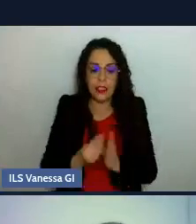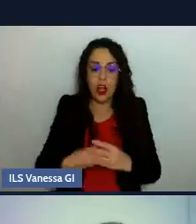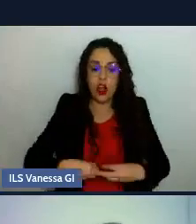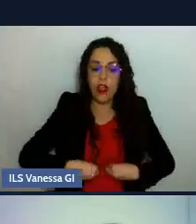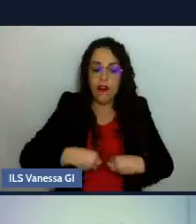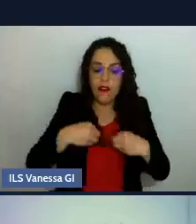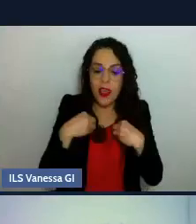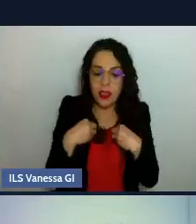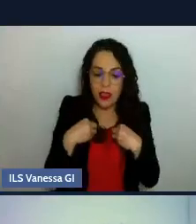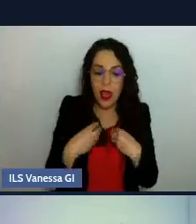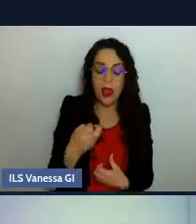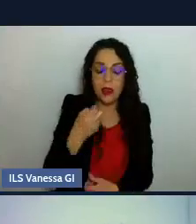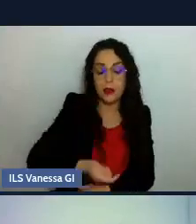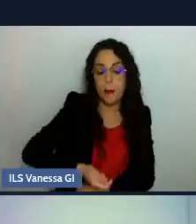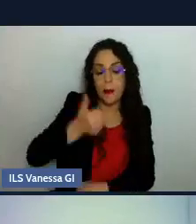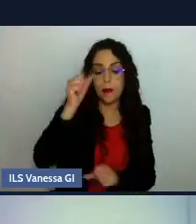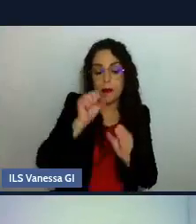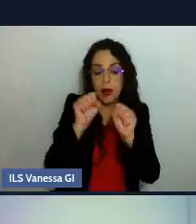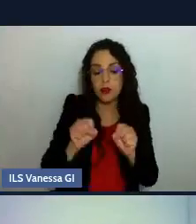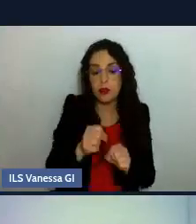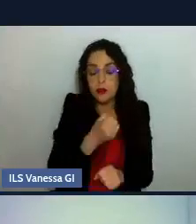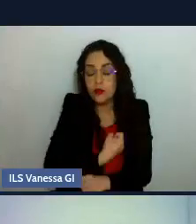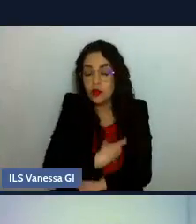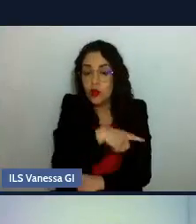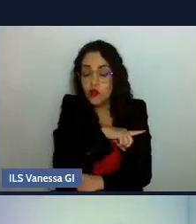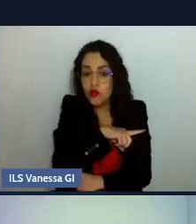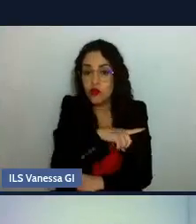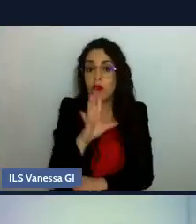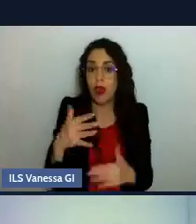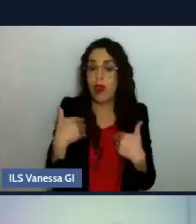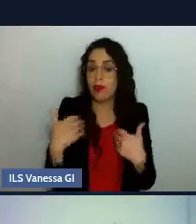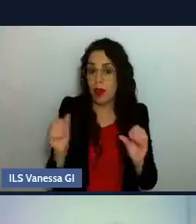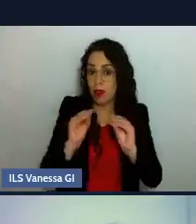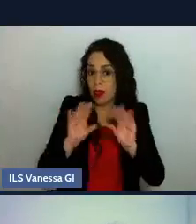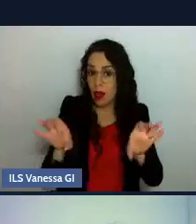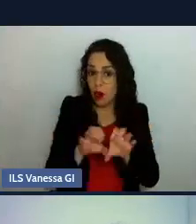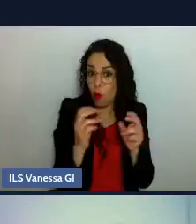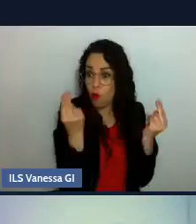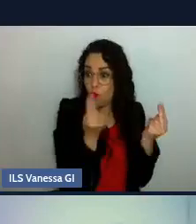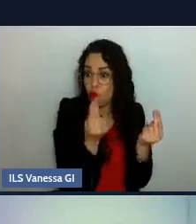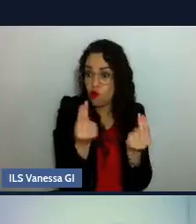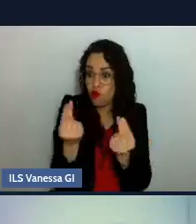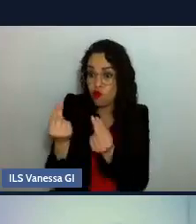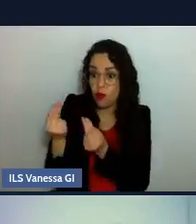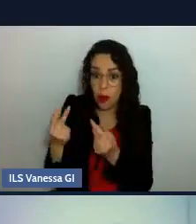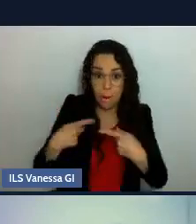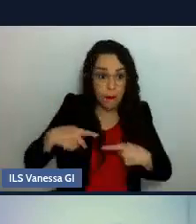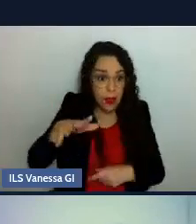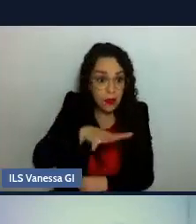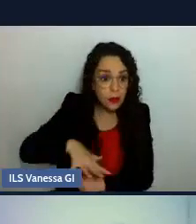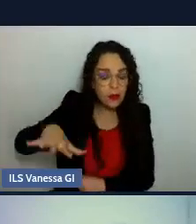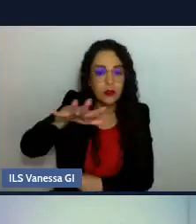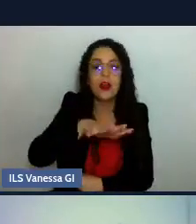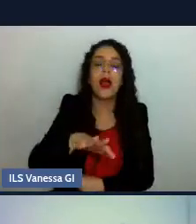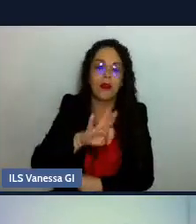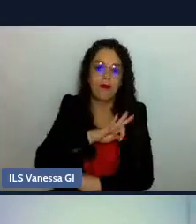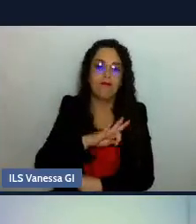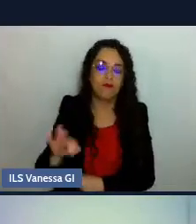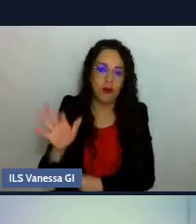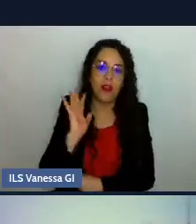sistema de salud es clave para atender las necesidades en salud de la población. La siguiente, por favor.